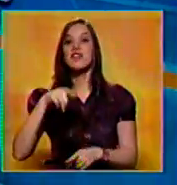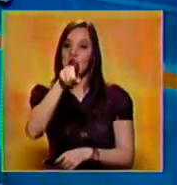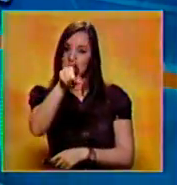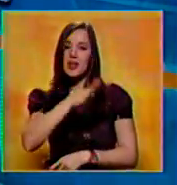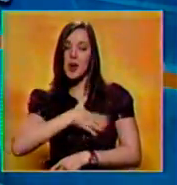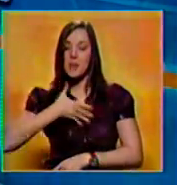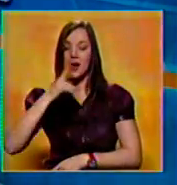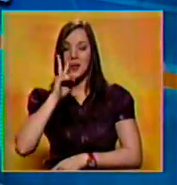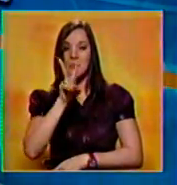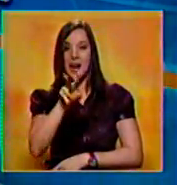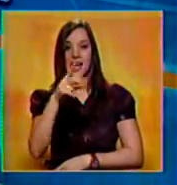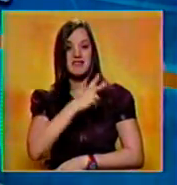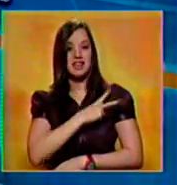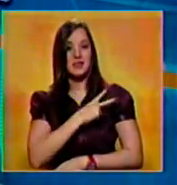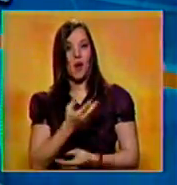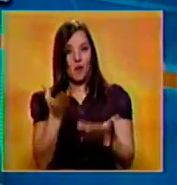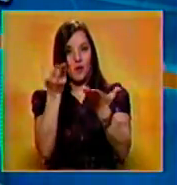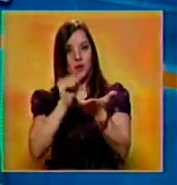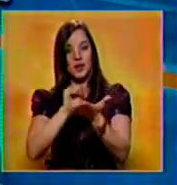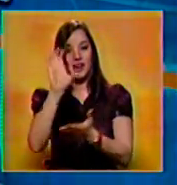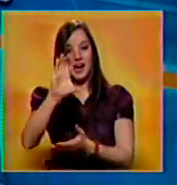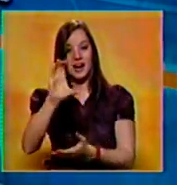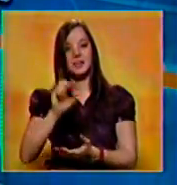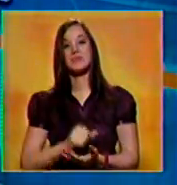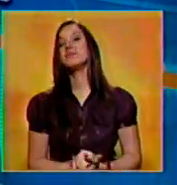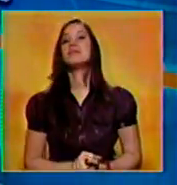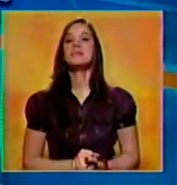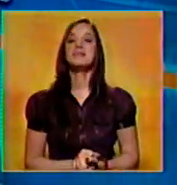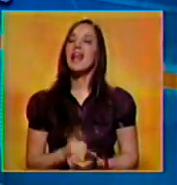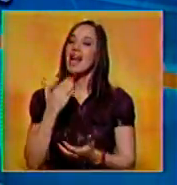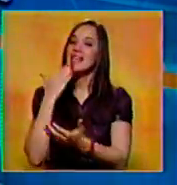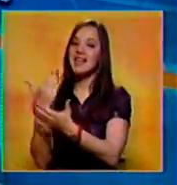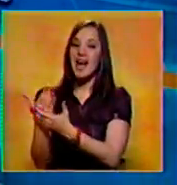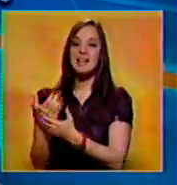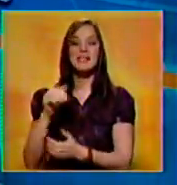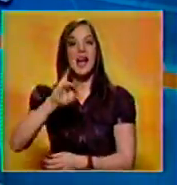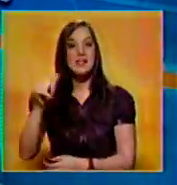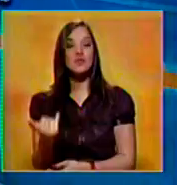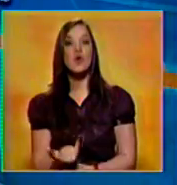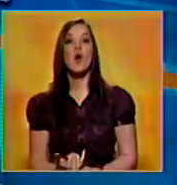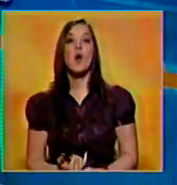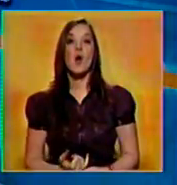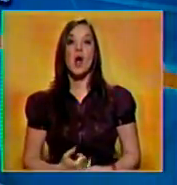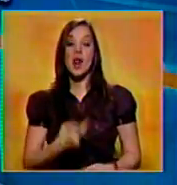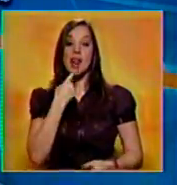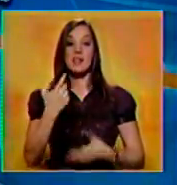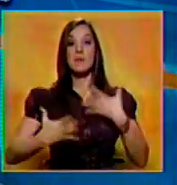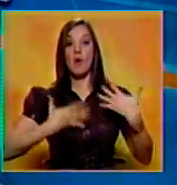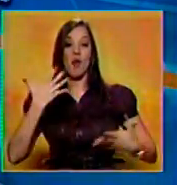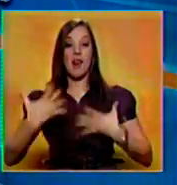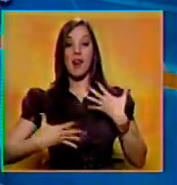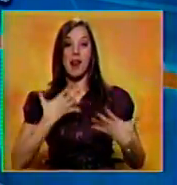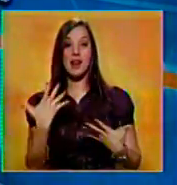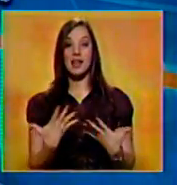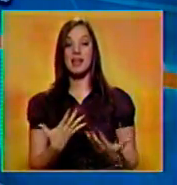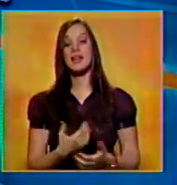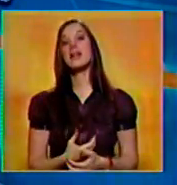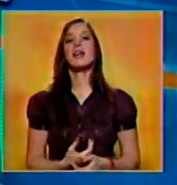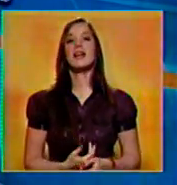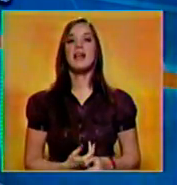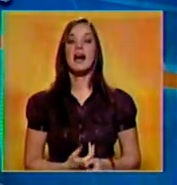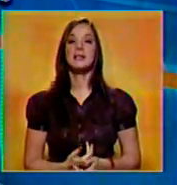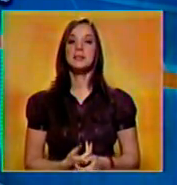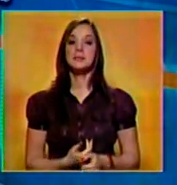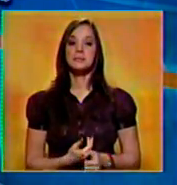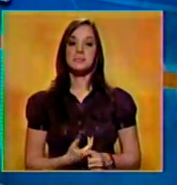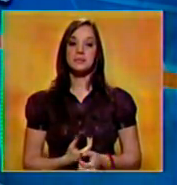disfrutar por Venevisión. Volvemos a Caracas. Muy bien, Jesús, gracias por el reporte y les contamos que la alegría no fue solo en el estadio Arena Corinthians de Sao